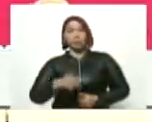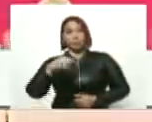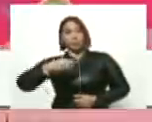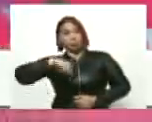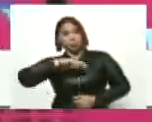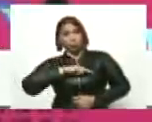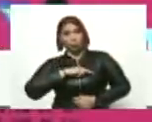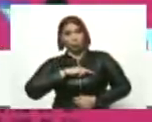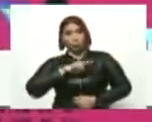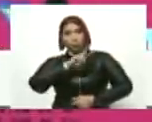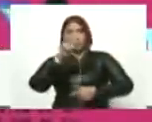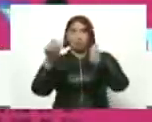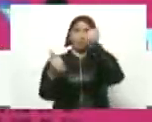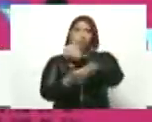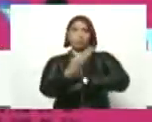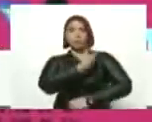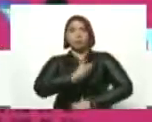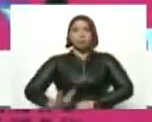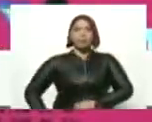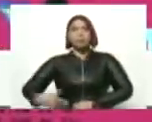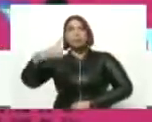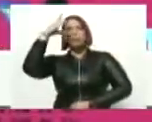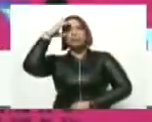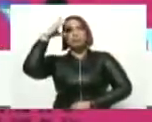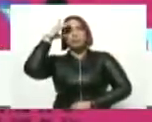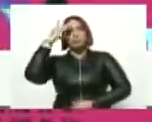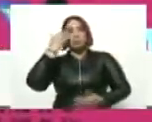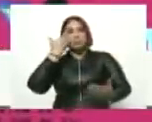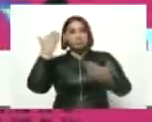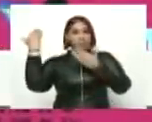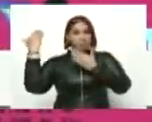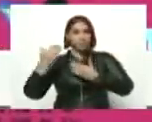querida vicepresidenta Delcy Rodríguez Gómez.